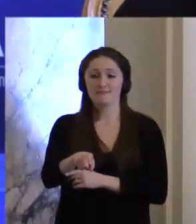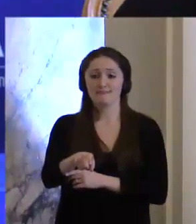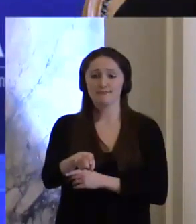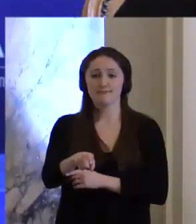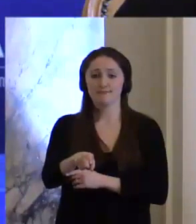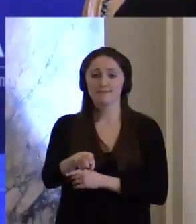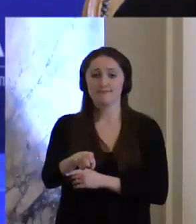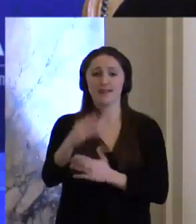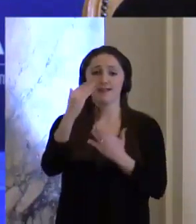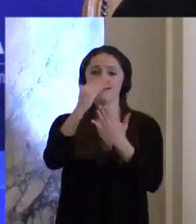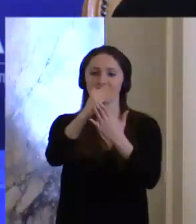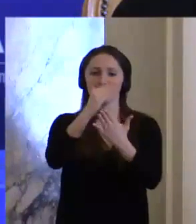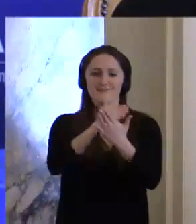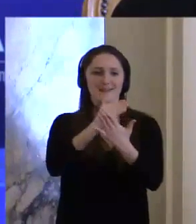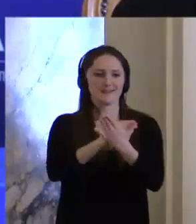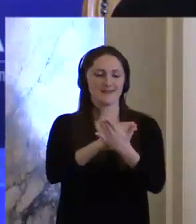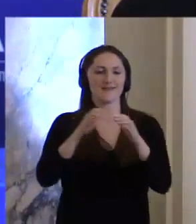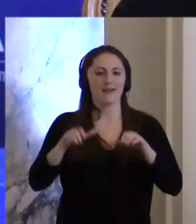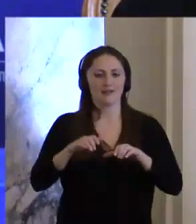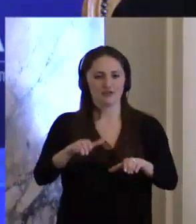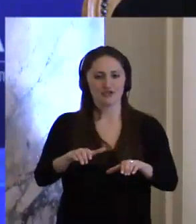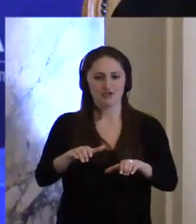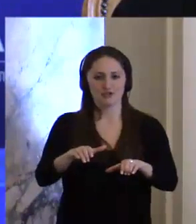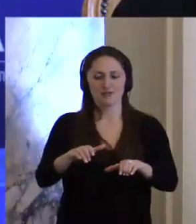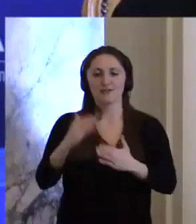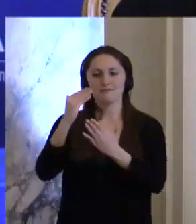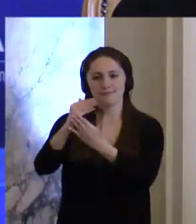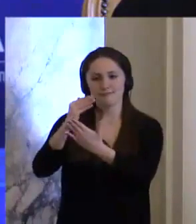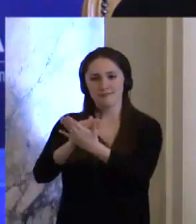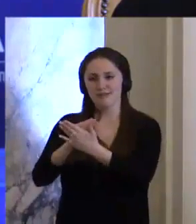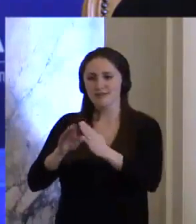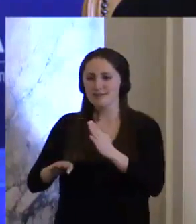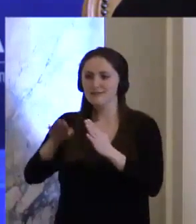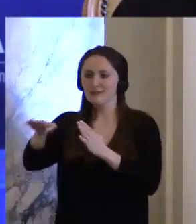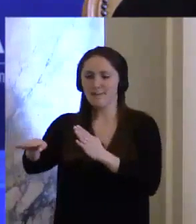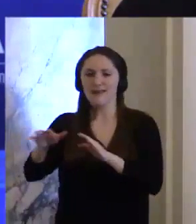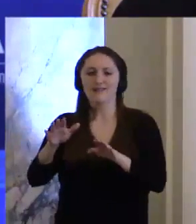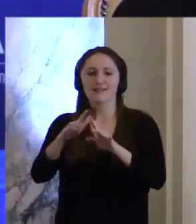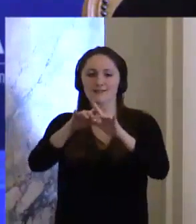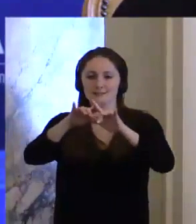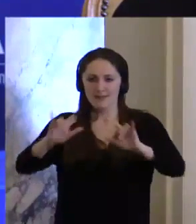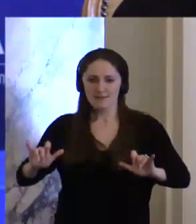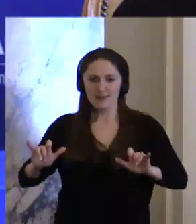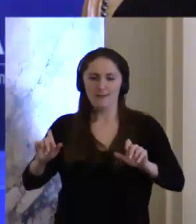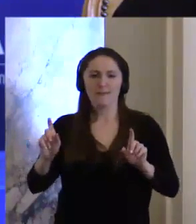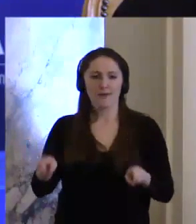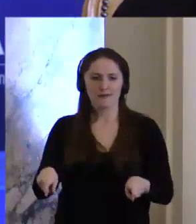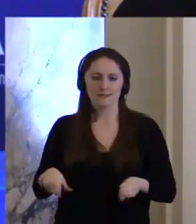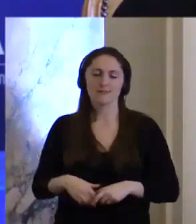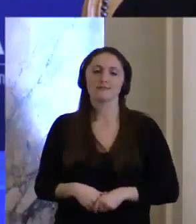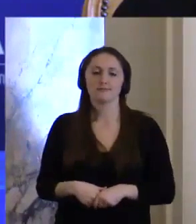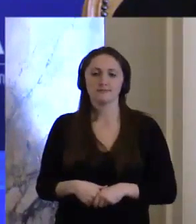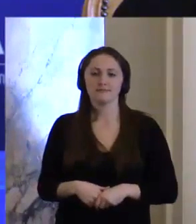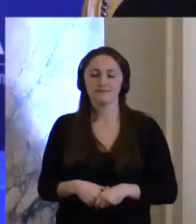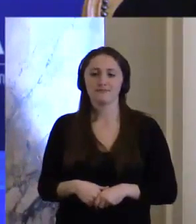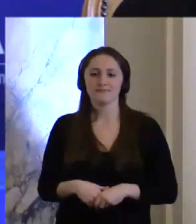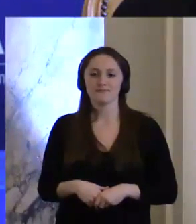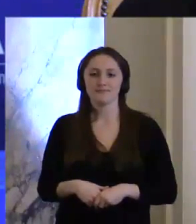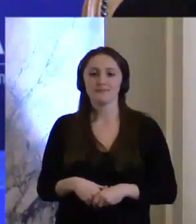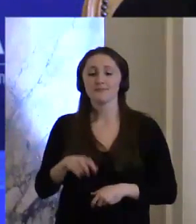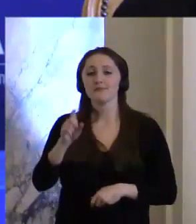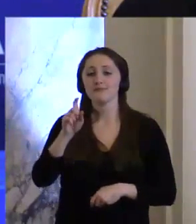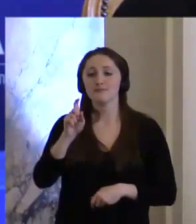ir desarrollándose al mismo tiempo. Tenemos que trabajar desde el fortalecimiento de las